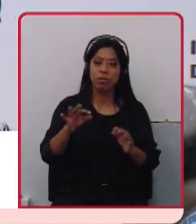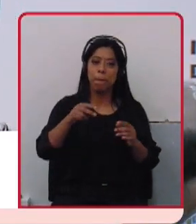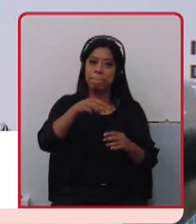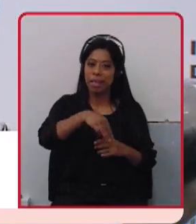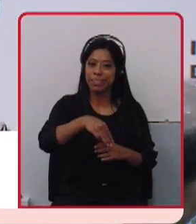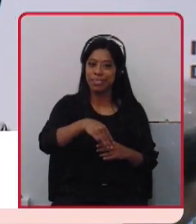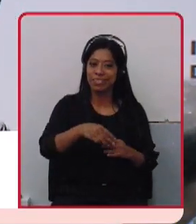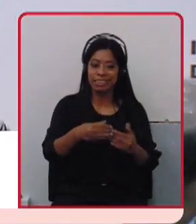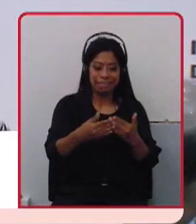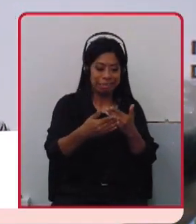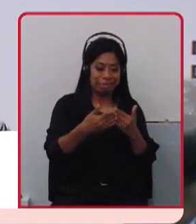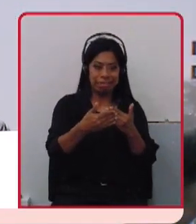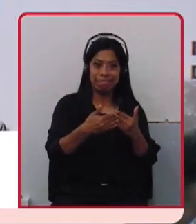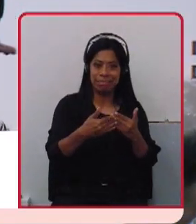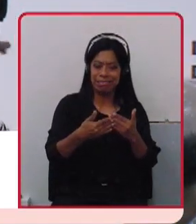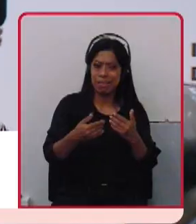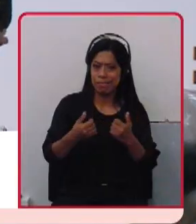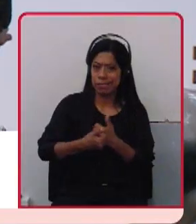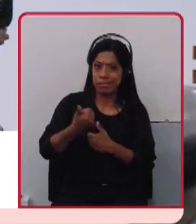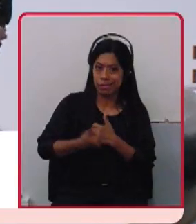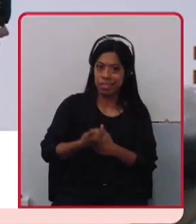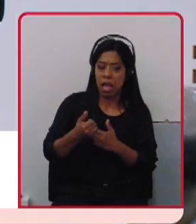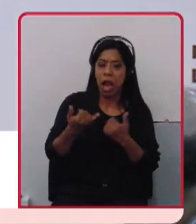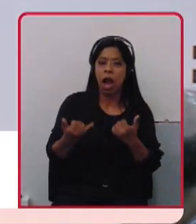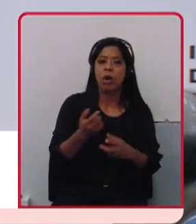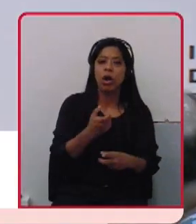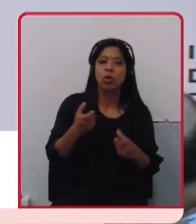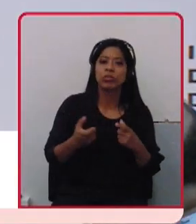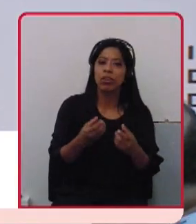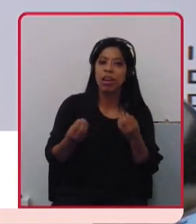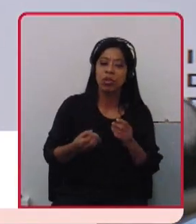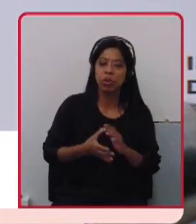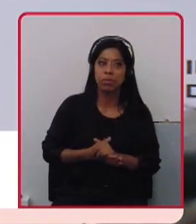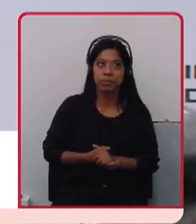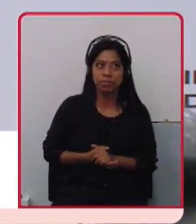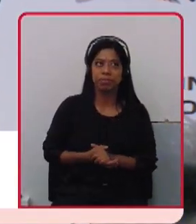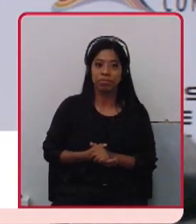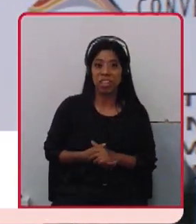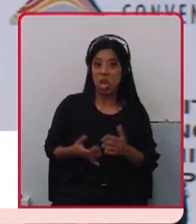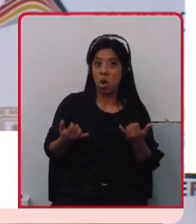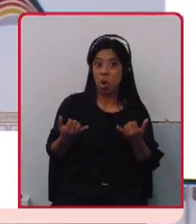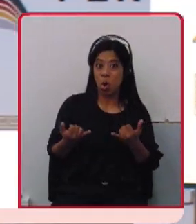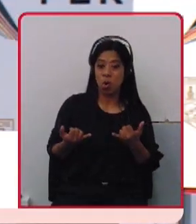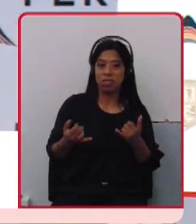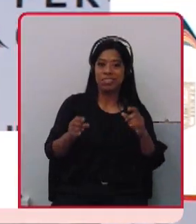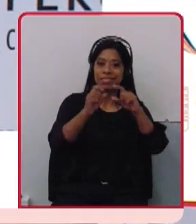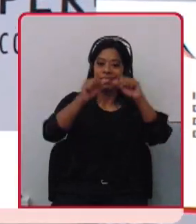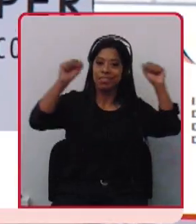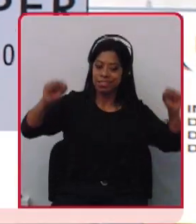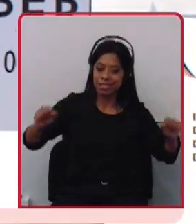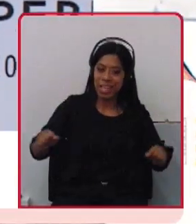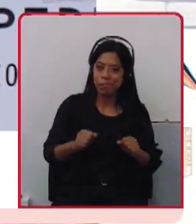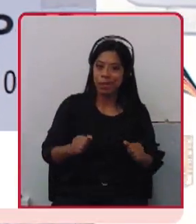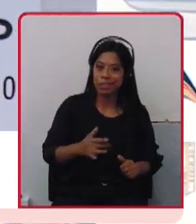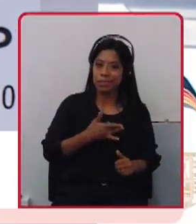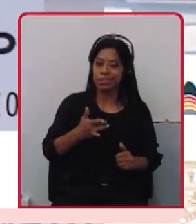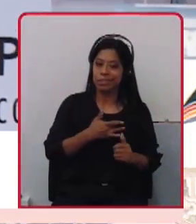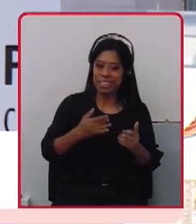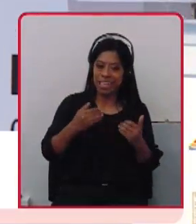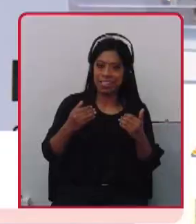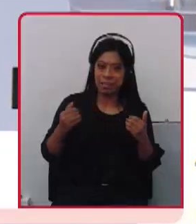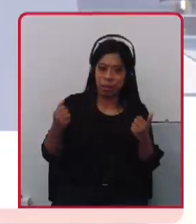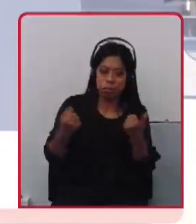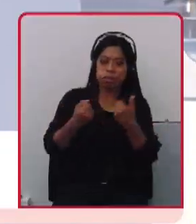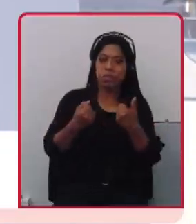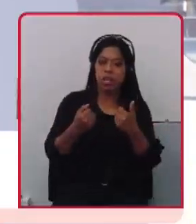un acercamiento crítico. Ahorita, ¿cómo lo están controlando? O sea, Hoy en día tenemos un sistema ya de detección anticolisión que se ha